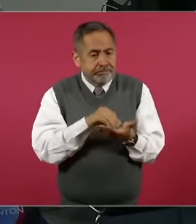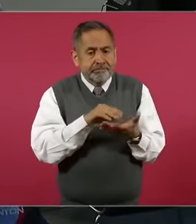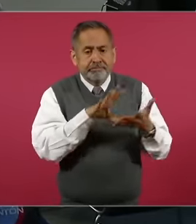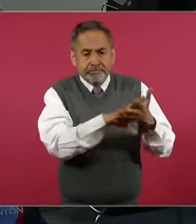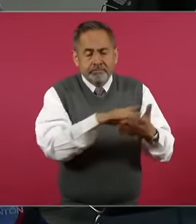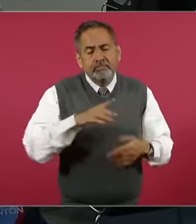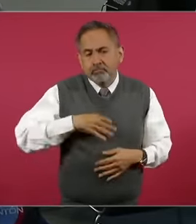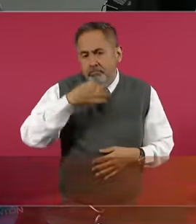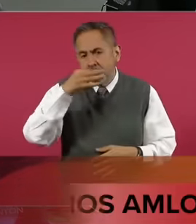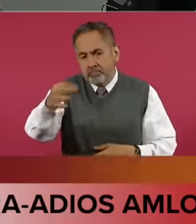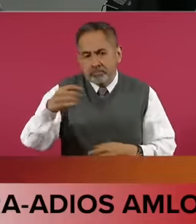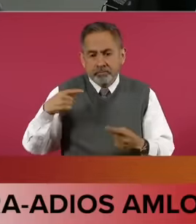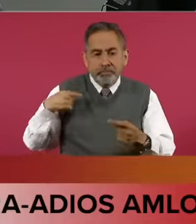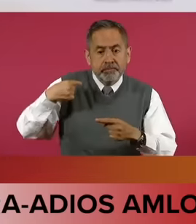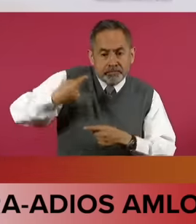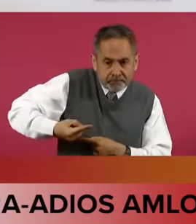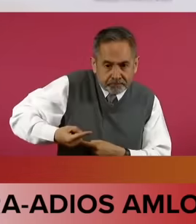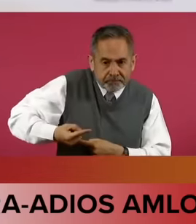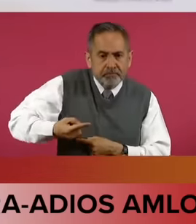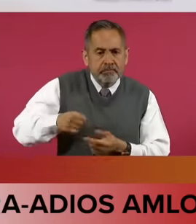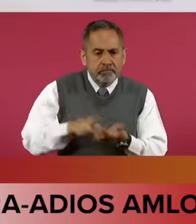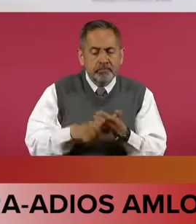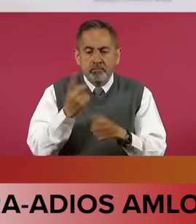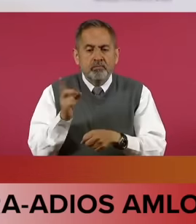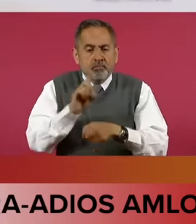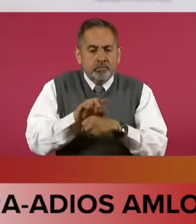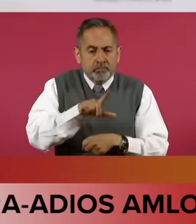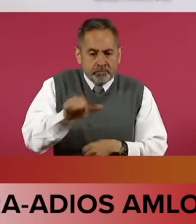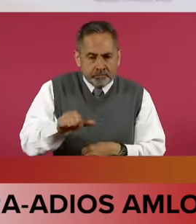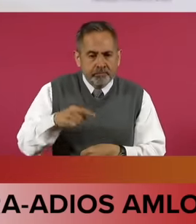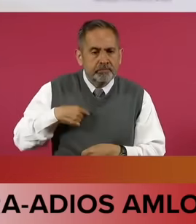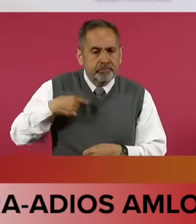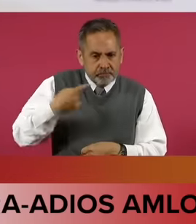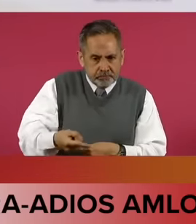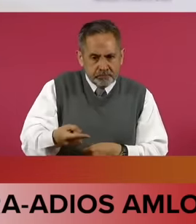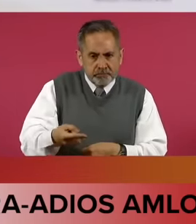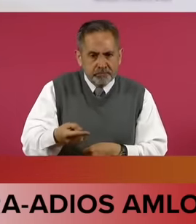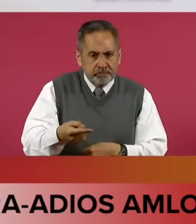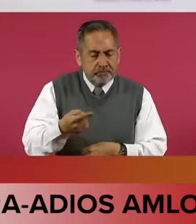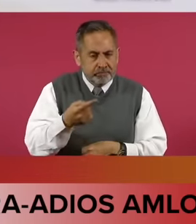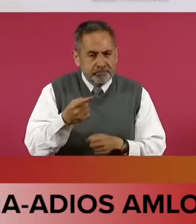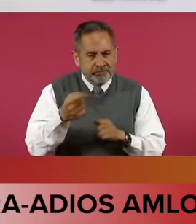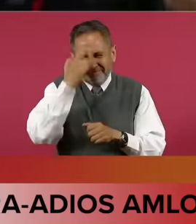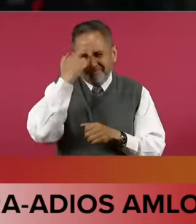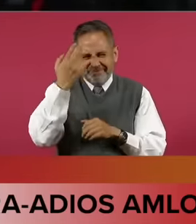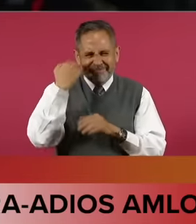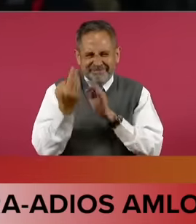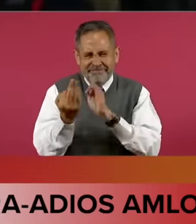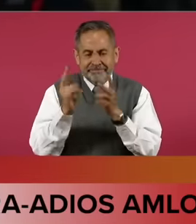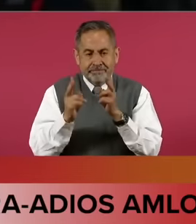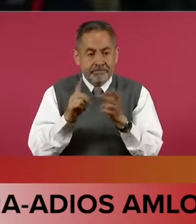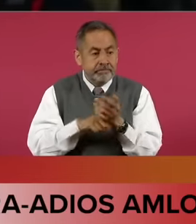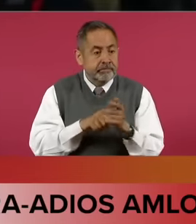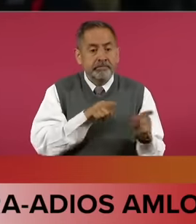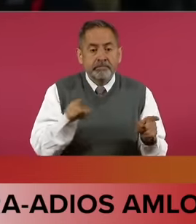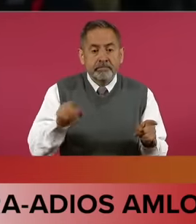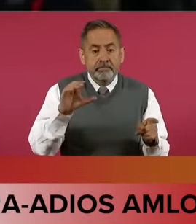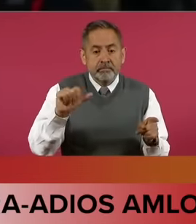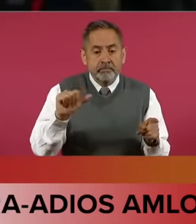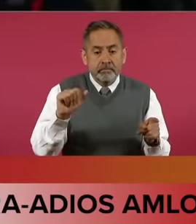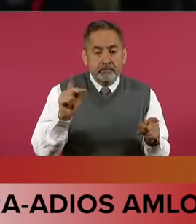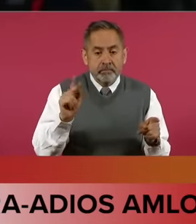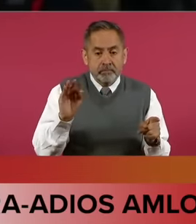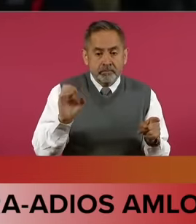le comenté que a la siguiente vez, que un día después que yo estuve aquí con usted, Capufe y la Secretaría